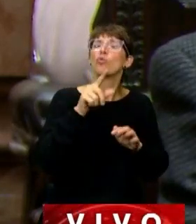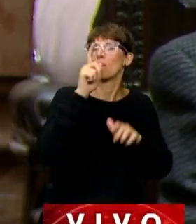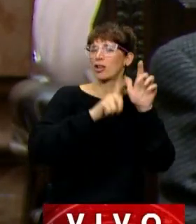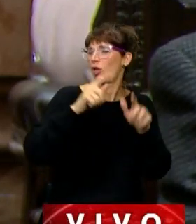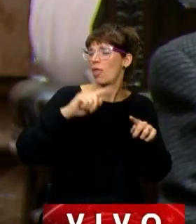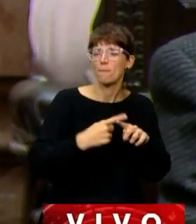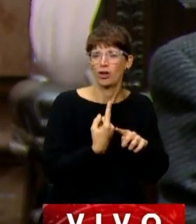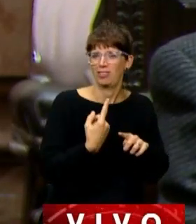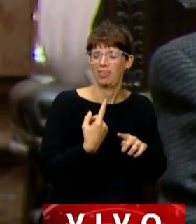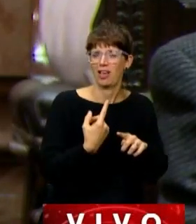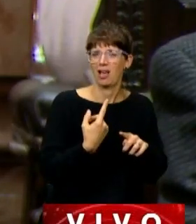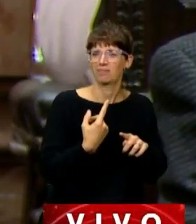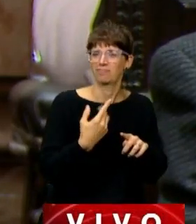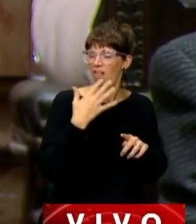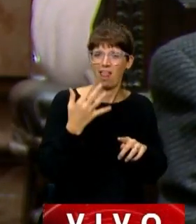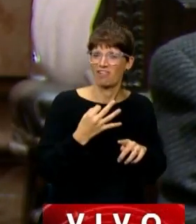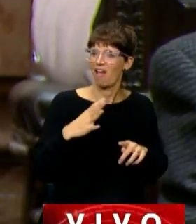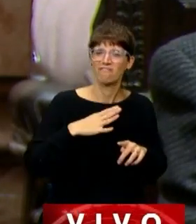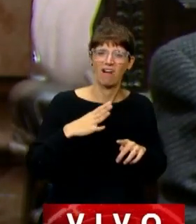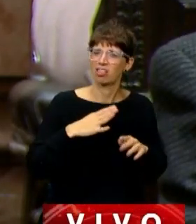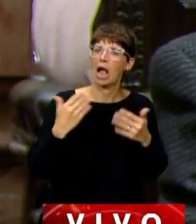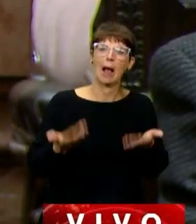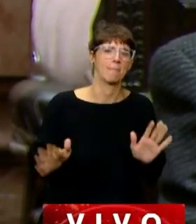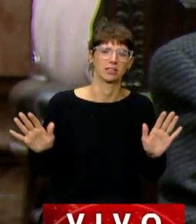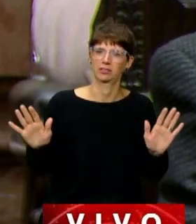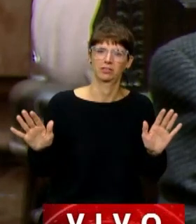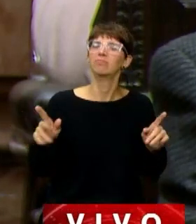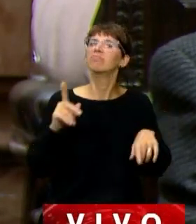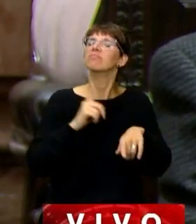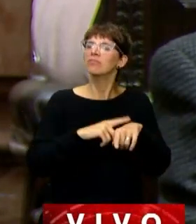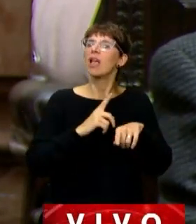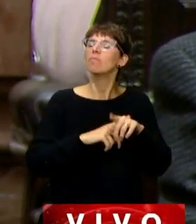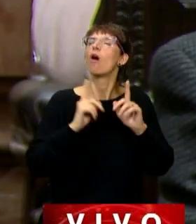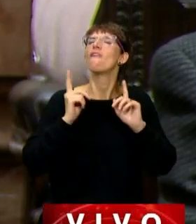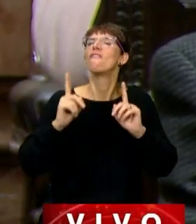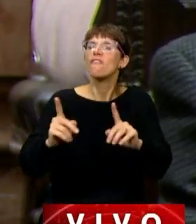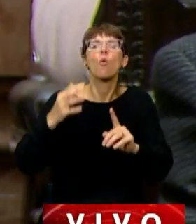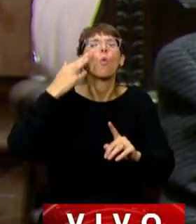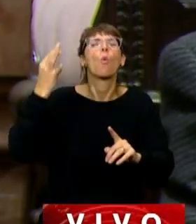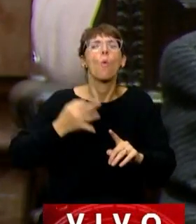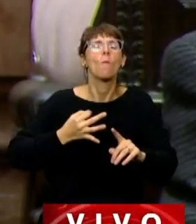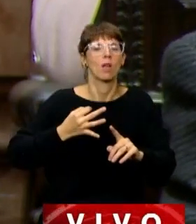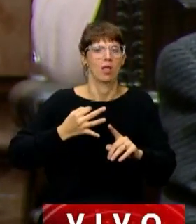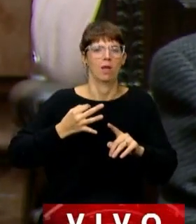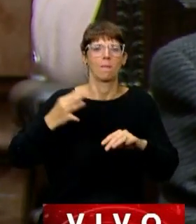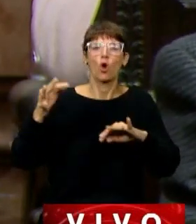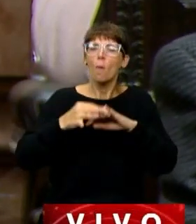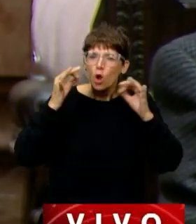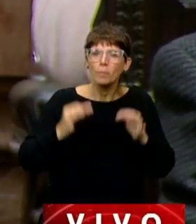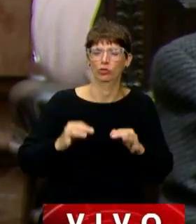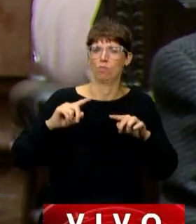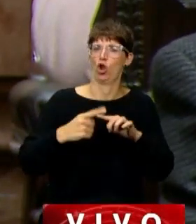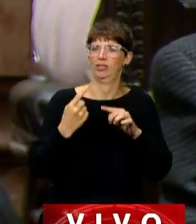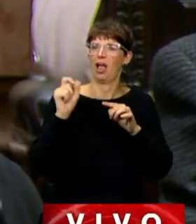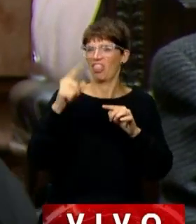política no sea capaz de sostener en el tiempo un compromiso de política de Estado, de hacer un